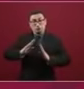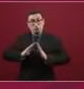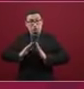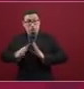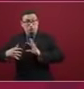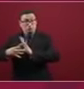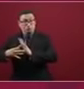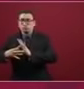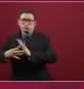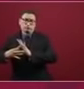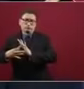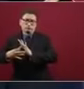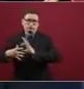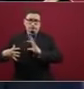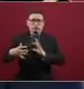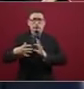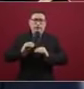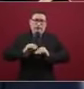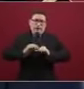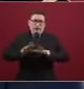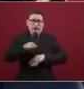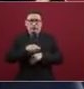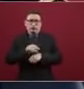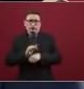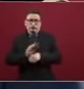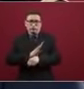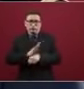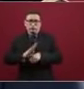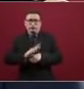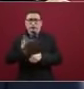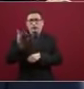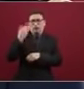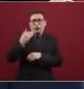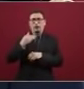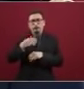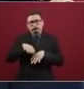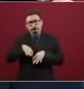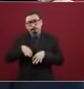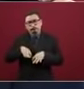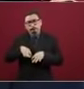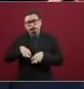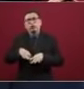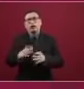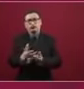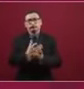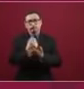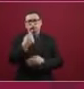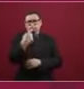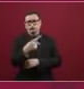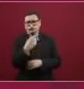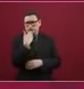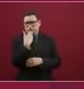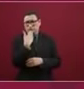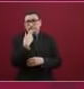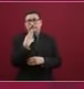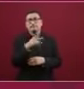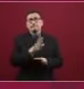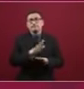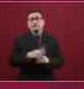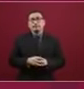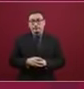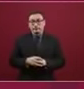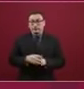todos sus derechos, todo lo que han ganado dentro de las Fuerzas Armadas se va a conservar, inclusive en algún momento que